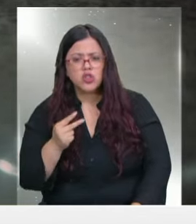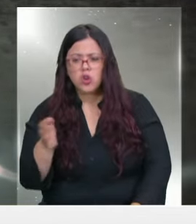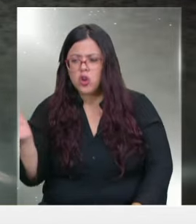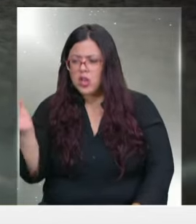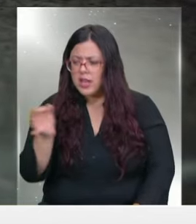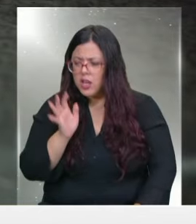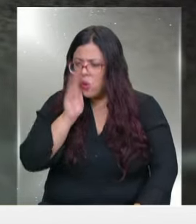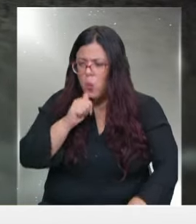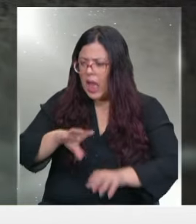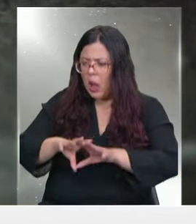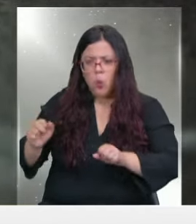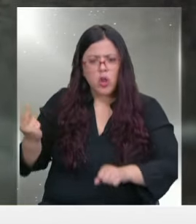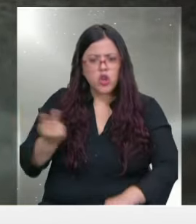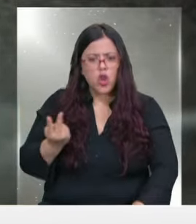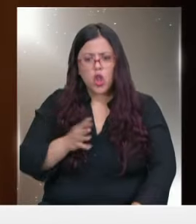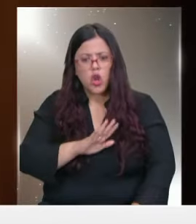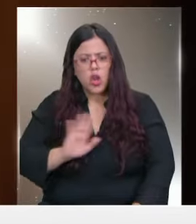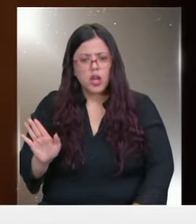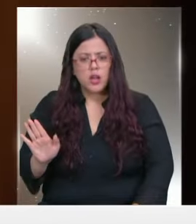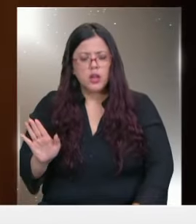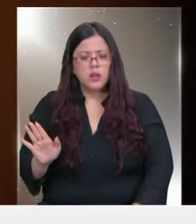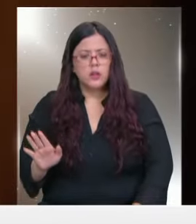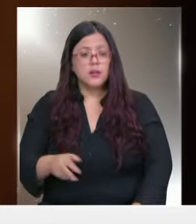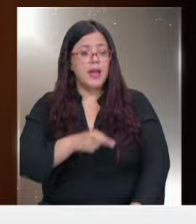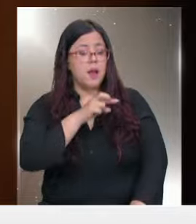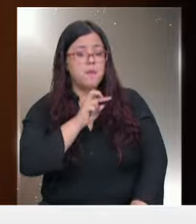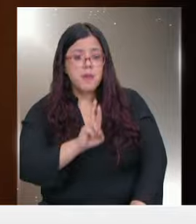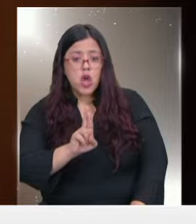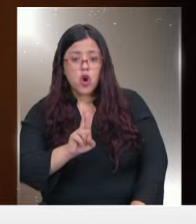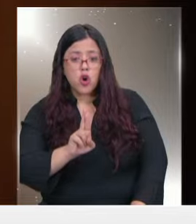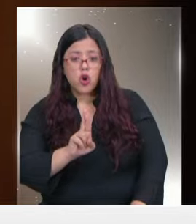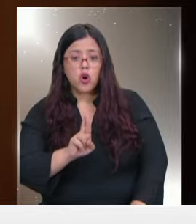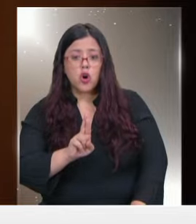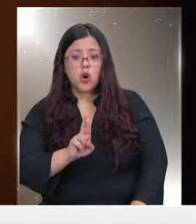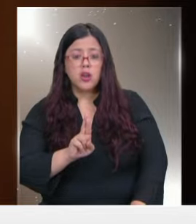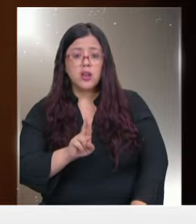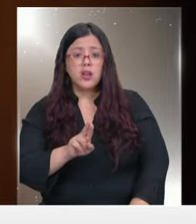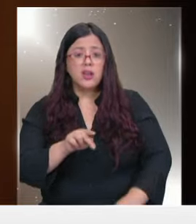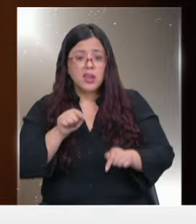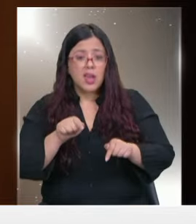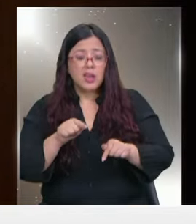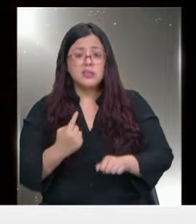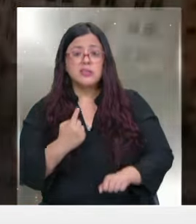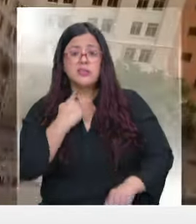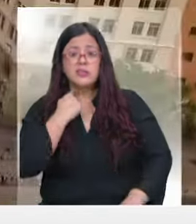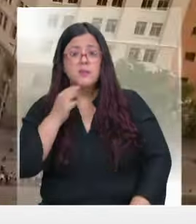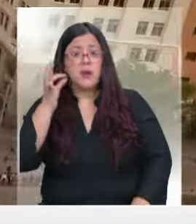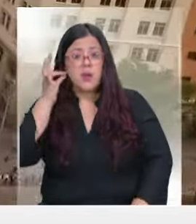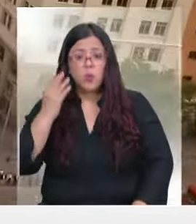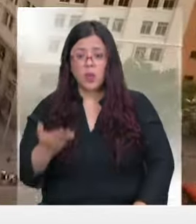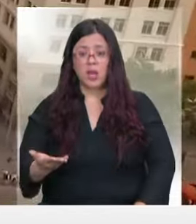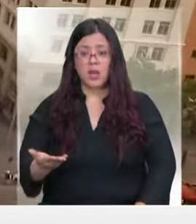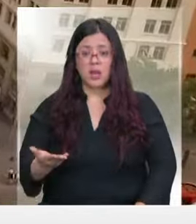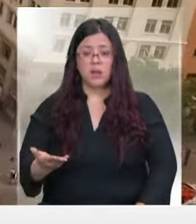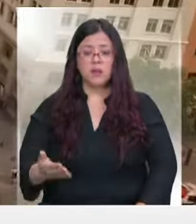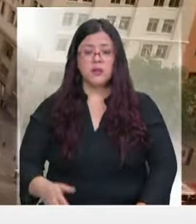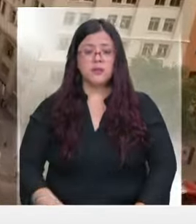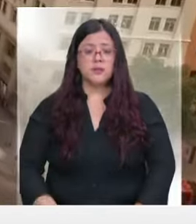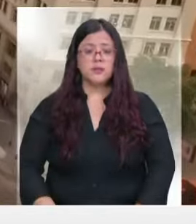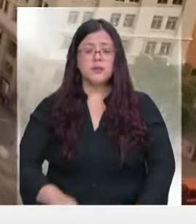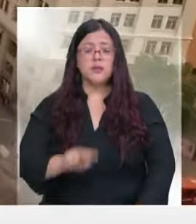fue consentida. El peor de los ataques, el más brutal que puede recibir una mujer.